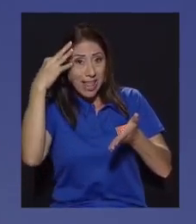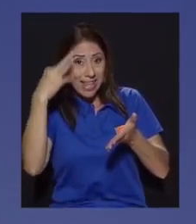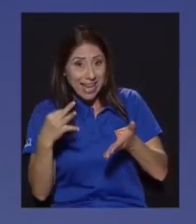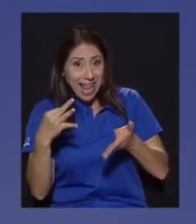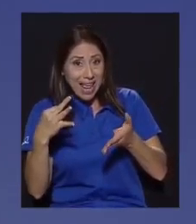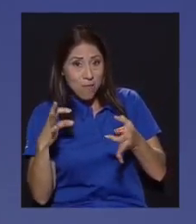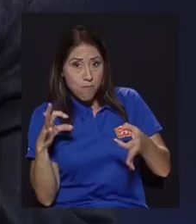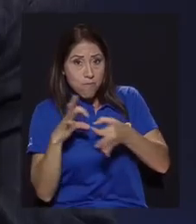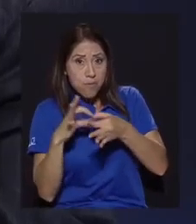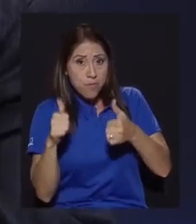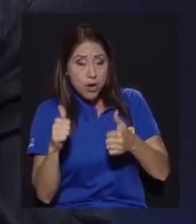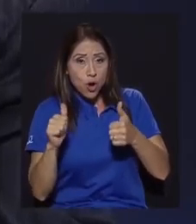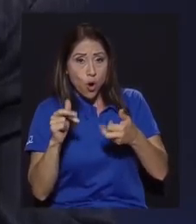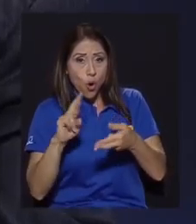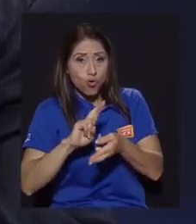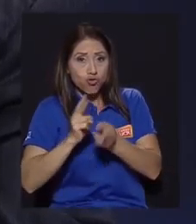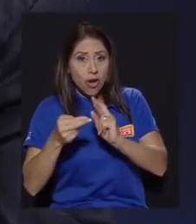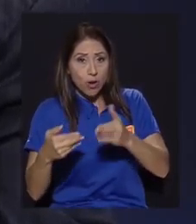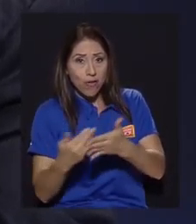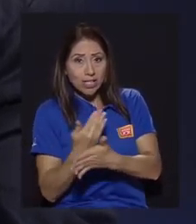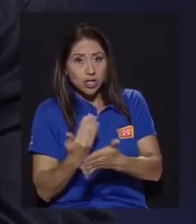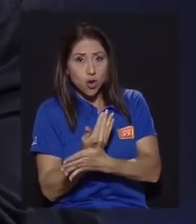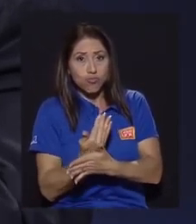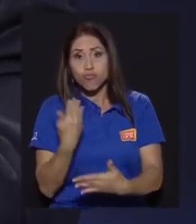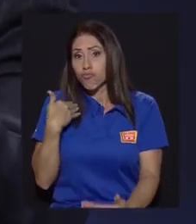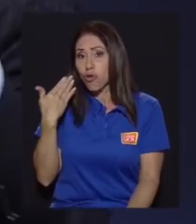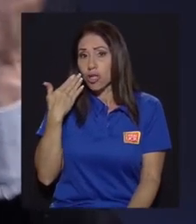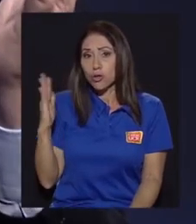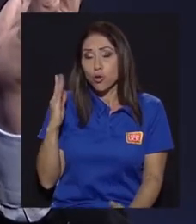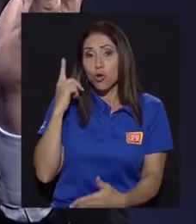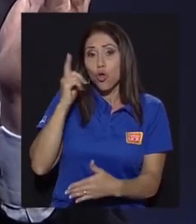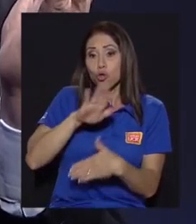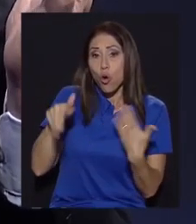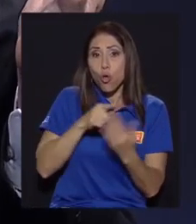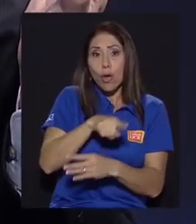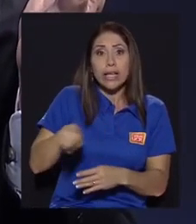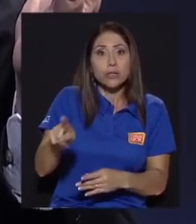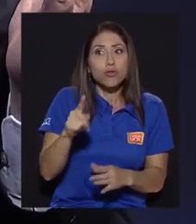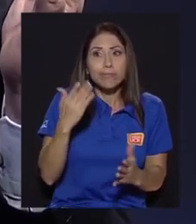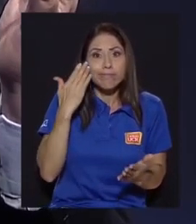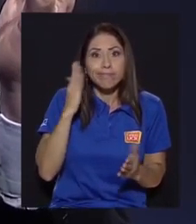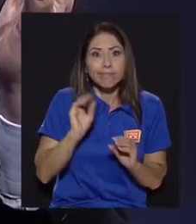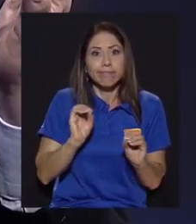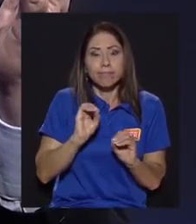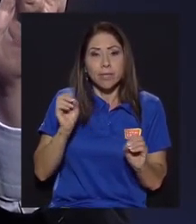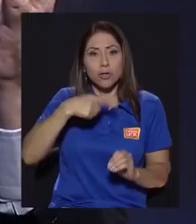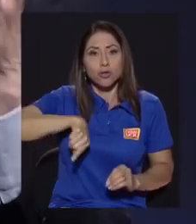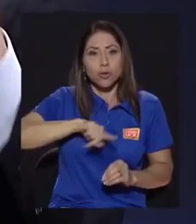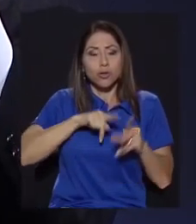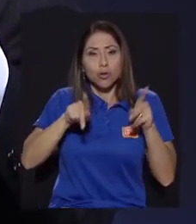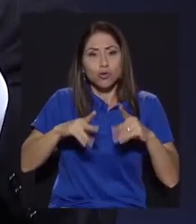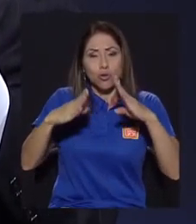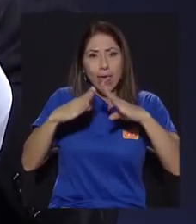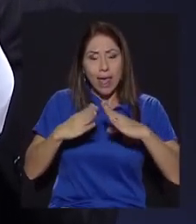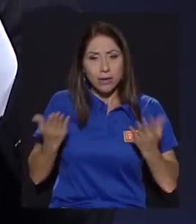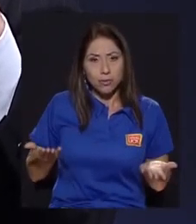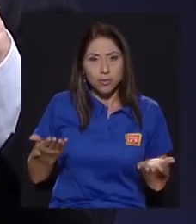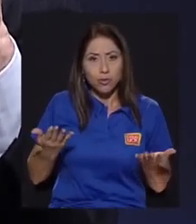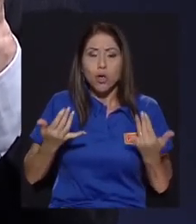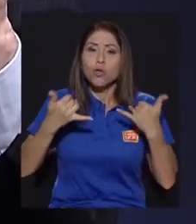enganche lo desconozco lo desconozco porque todo eso es un misterio para nosotros los ciudadanos todavía